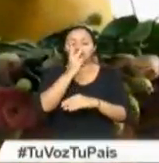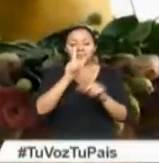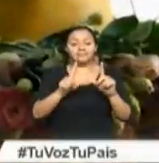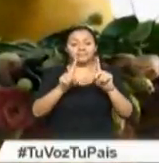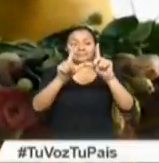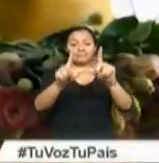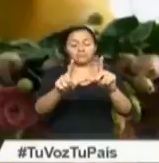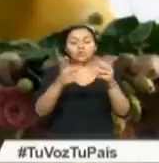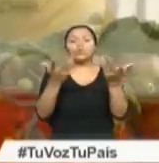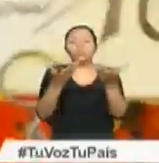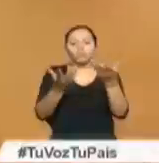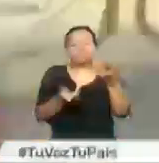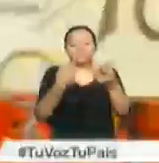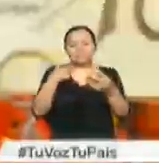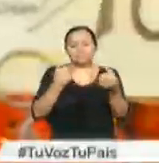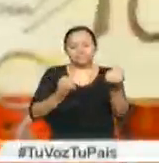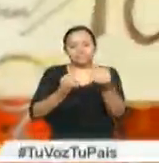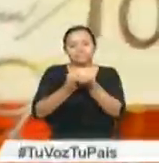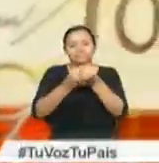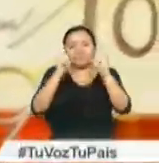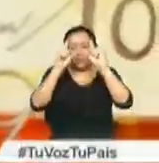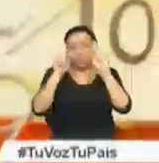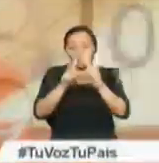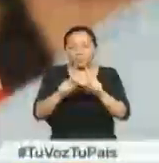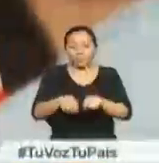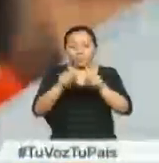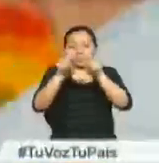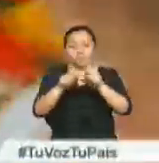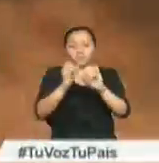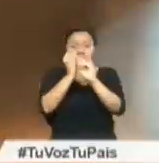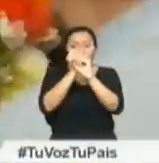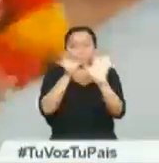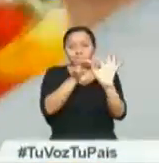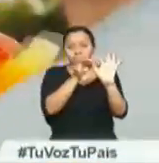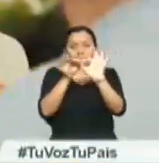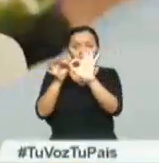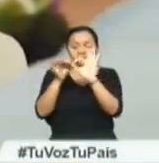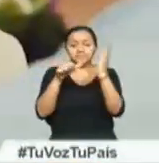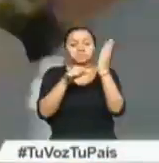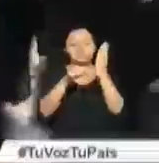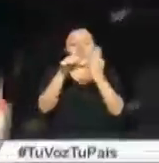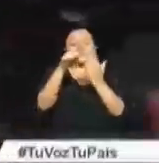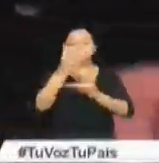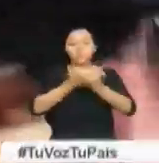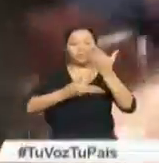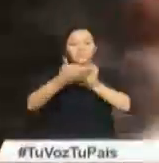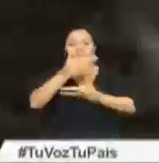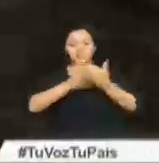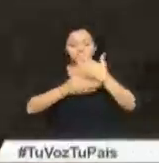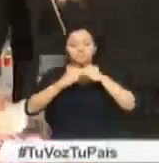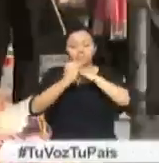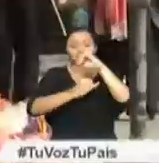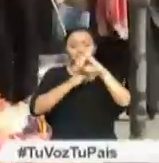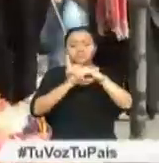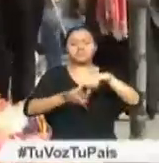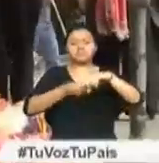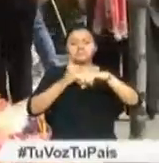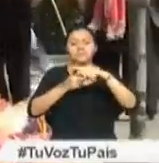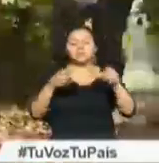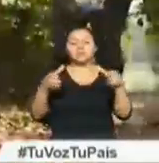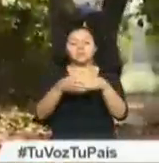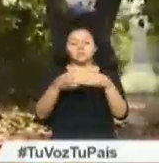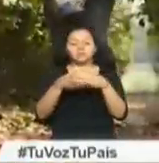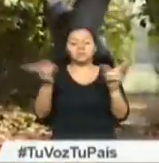un impulso con la firma de un convenio de cooperación interinstitucional entre el Ministerio de Comercio Exterior y la Asociación de Productores